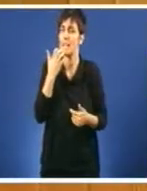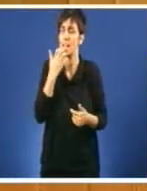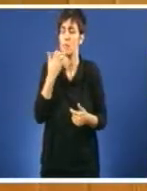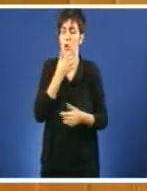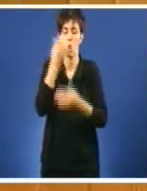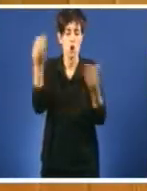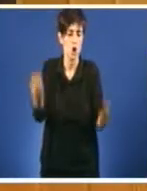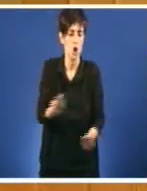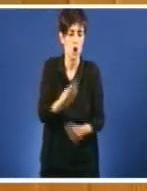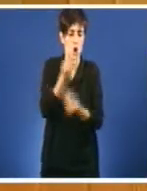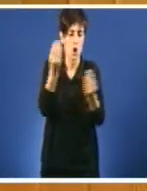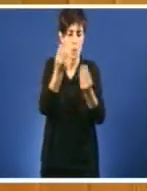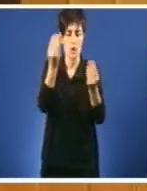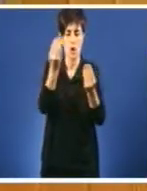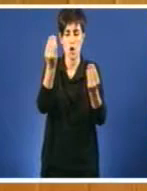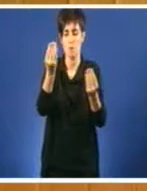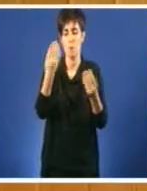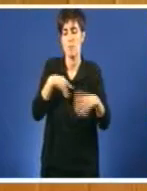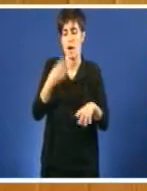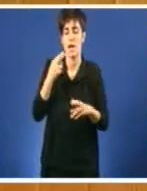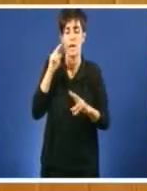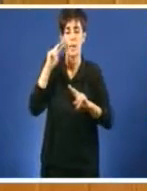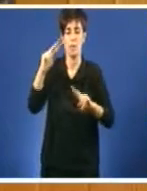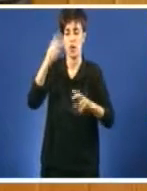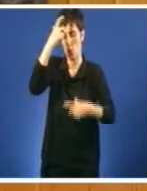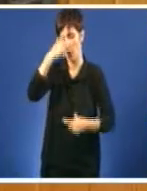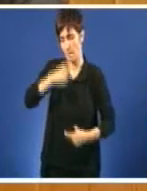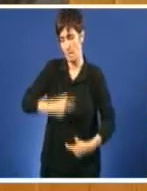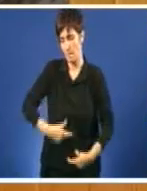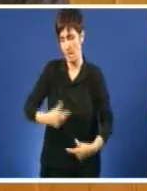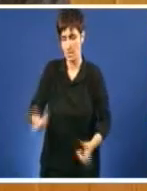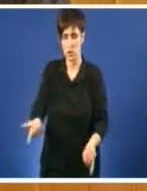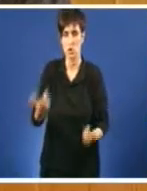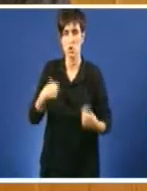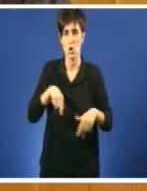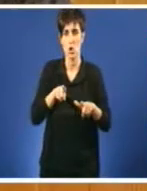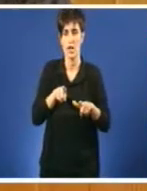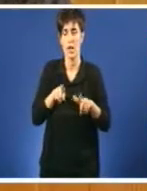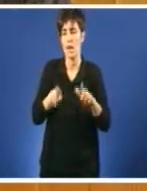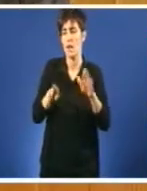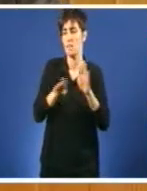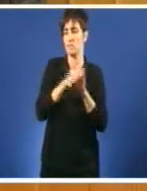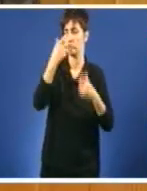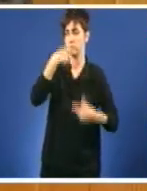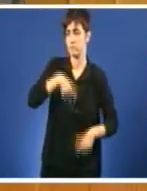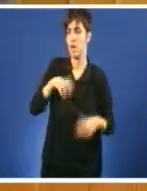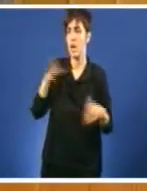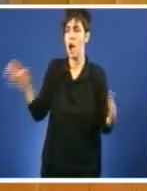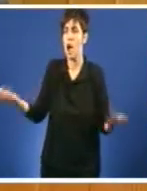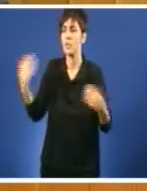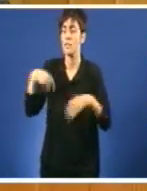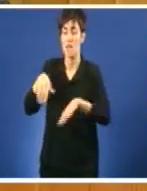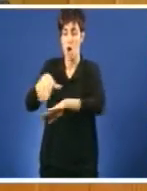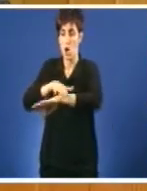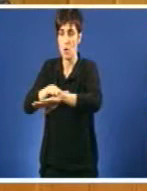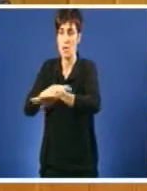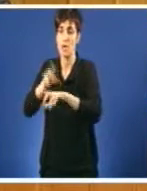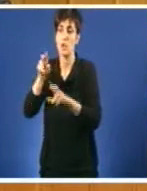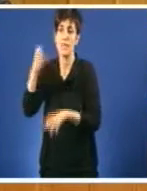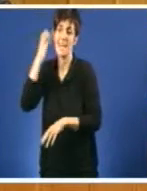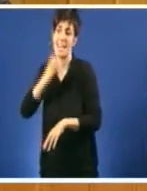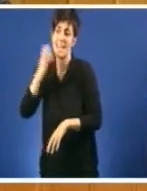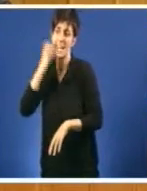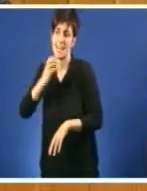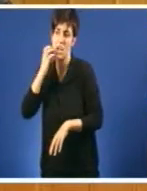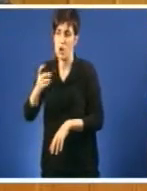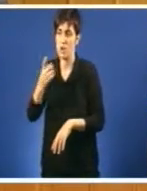persoa moderada frente á fasquía cada vez máis autoritaria e antidemocrática do goberno Rajoy, tamén dixo